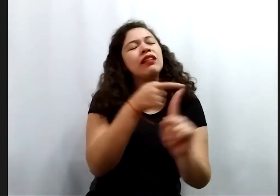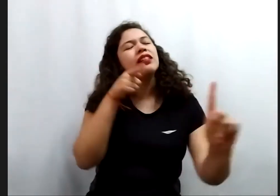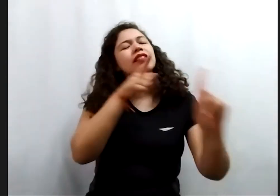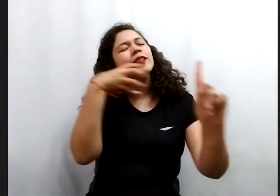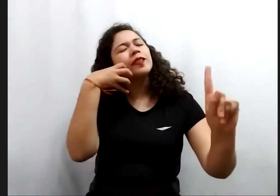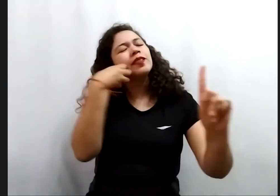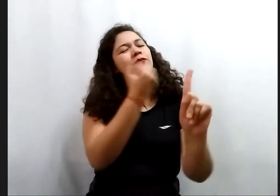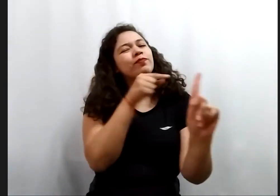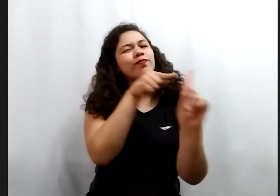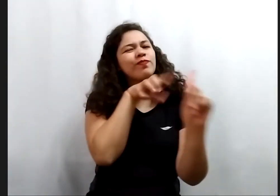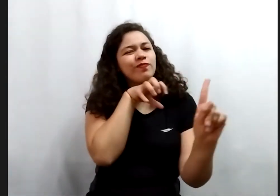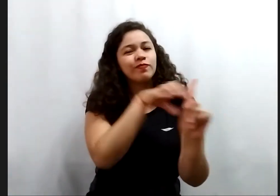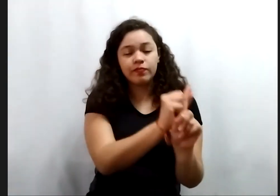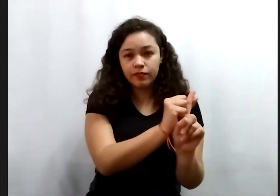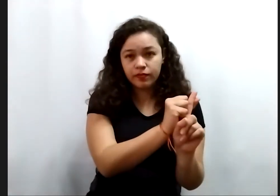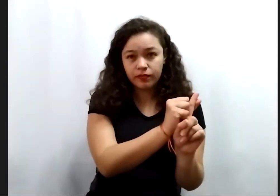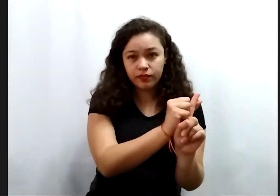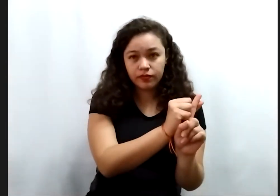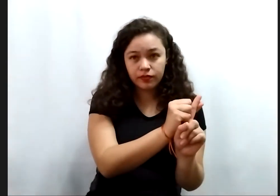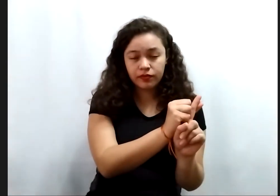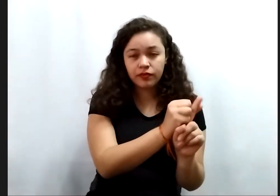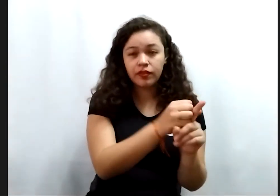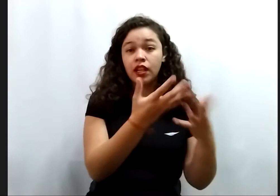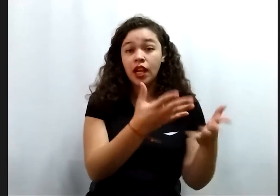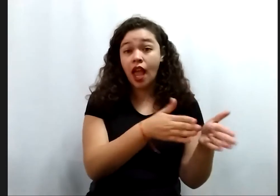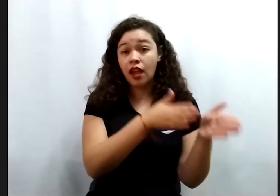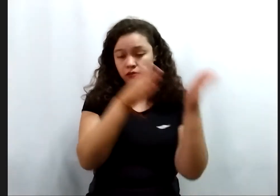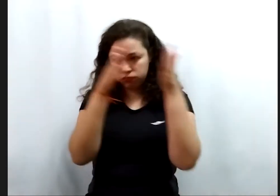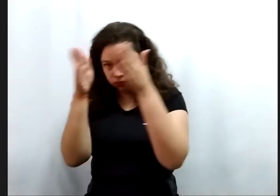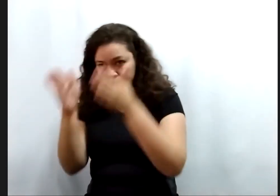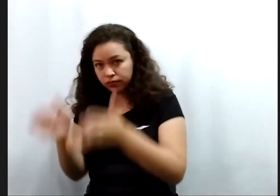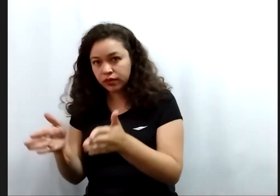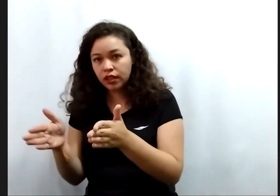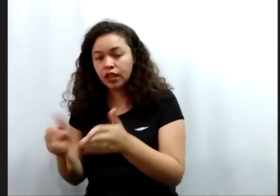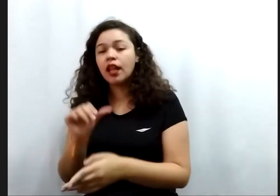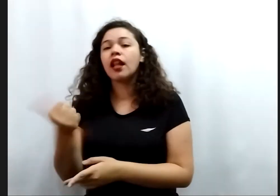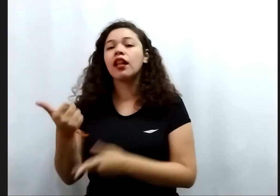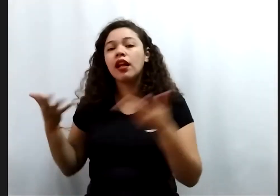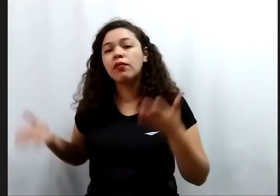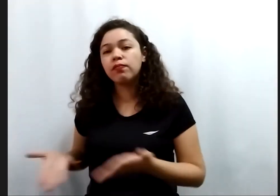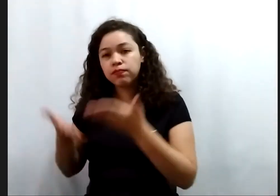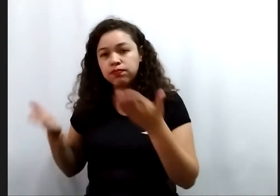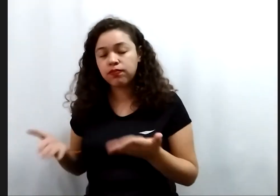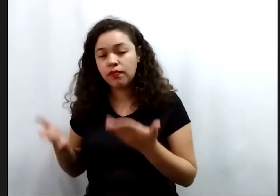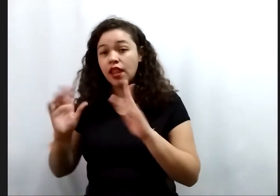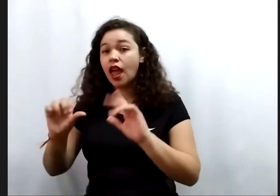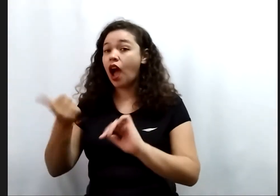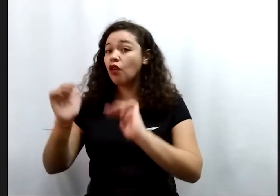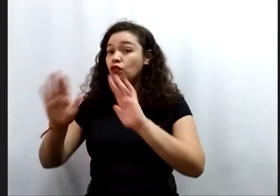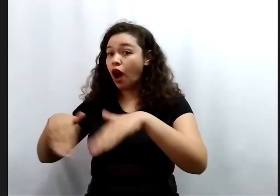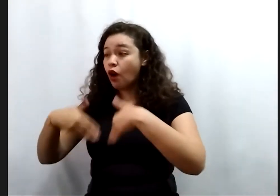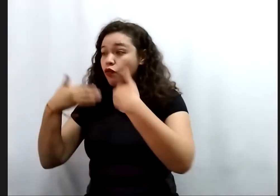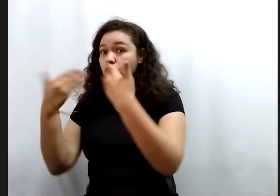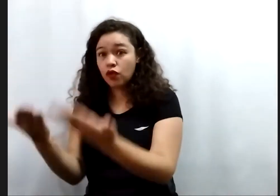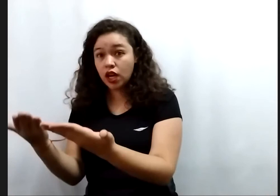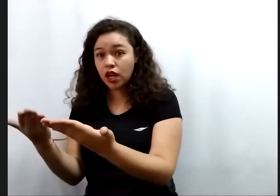llegar hacia donde queremos alcanzar, y otra es la motivación extrínseca,